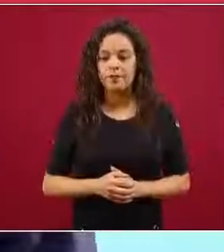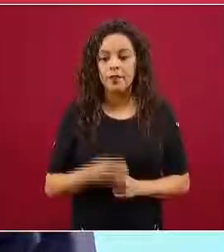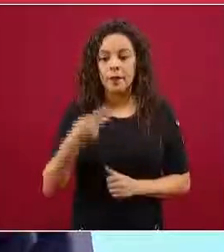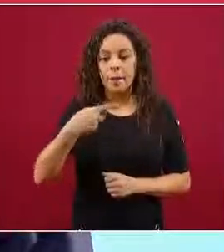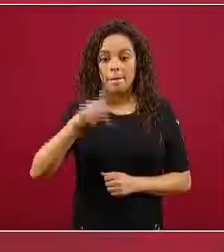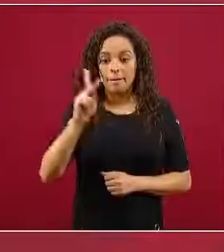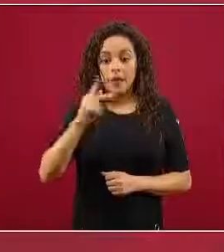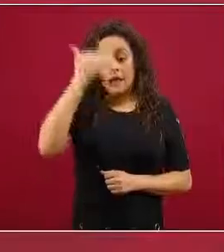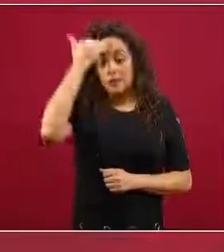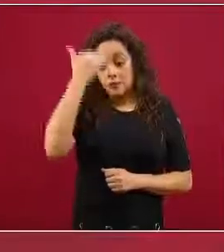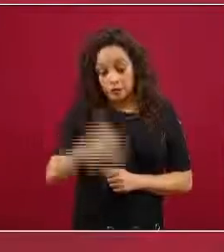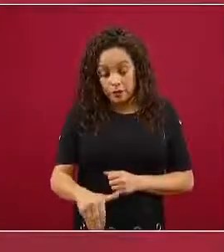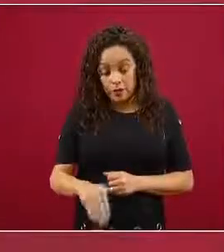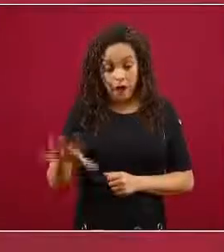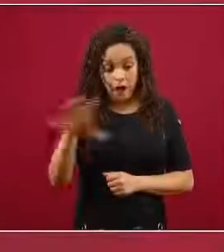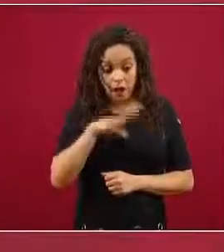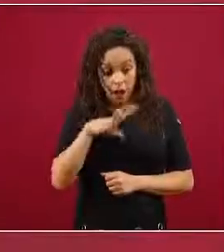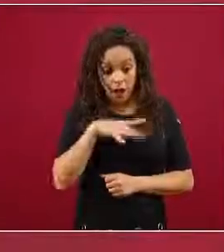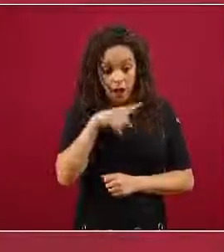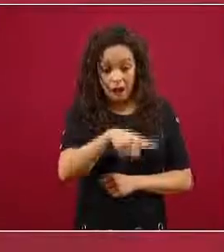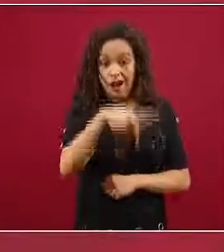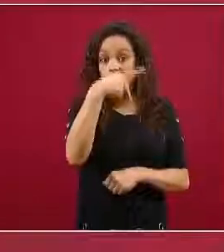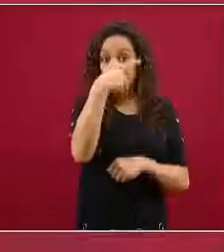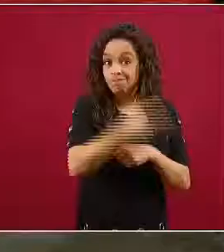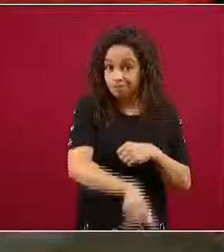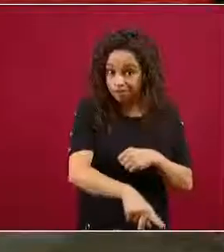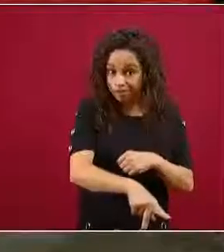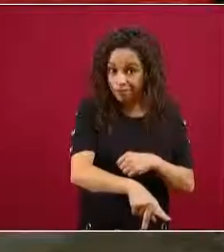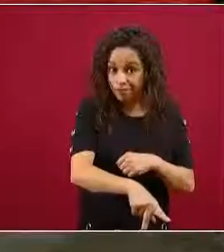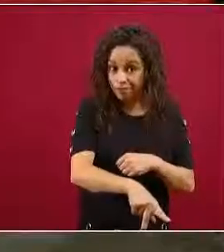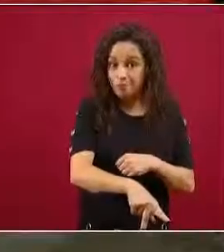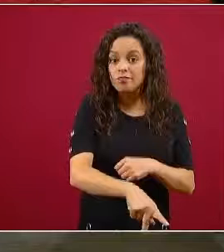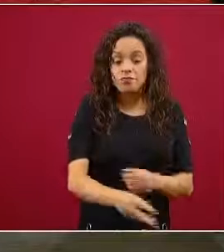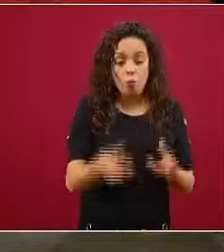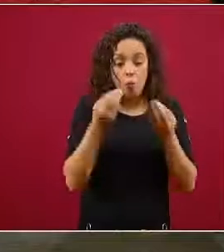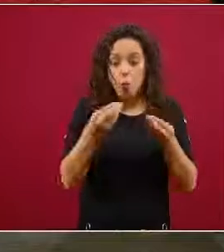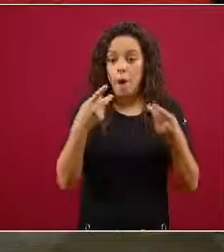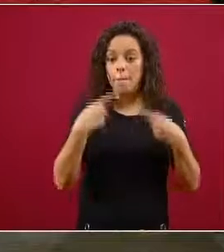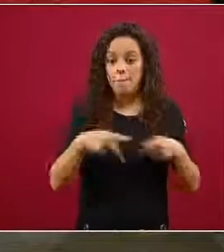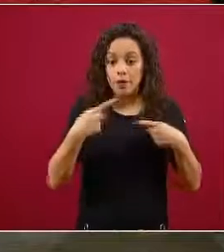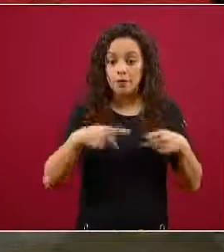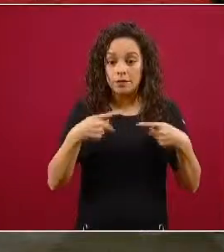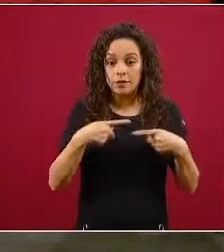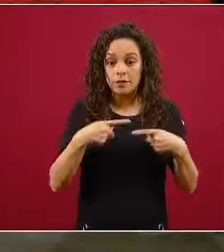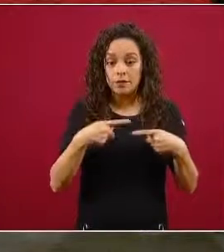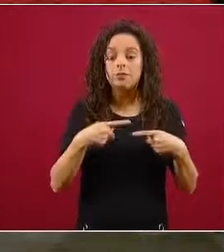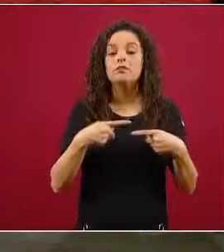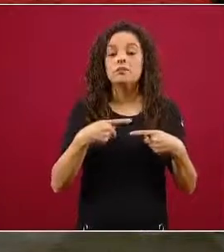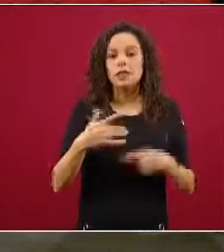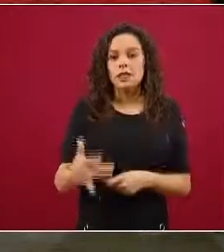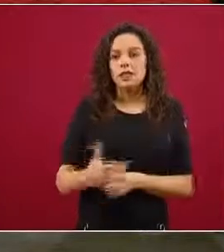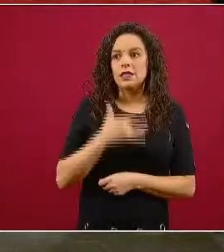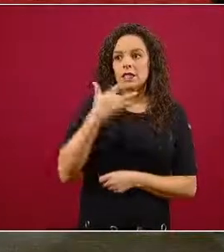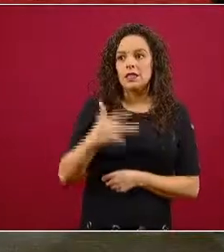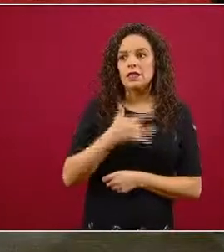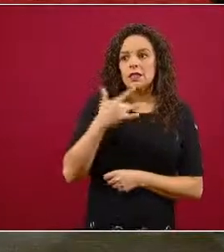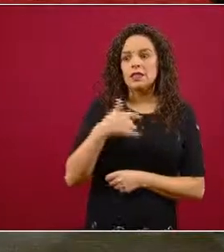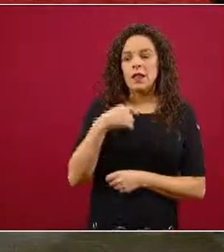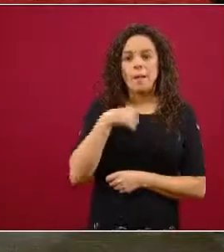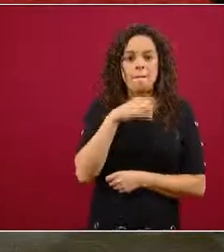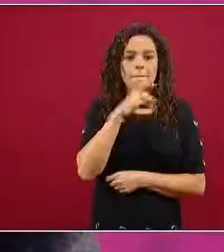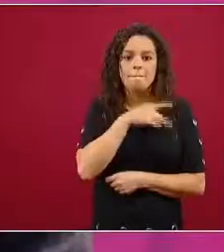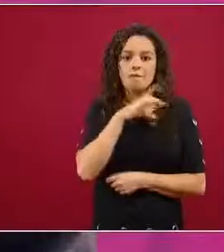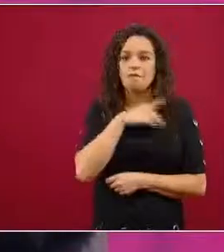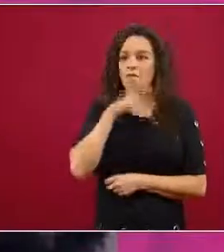riesgo, hay desde luego múltiples personas que estiman peligroso ir a los hospitales porque piensan que los